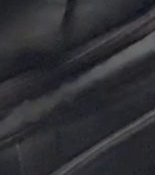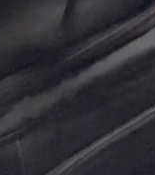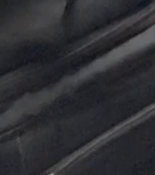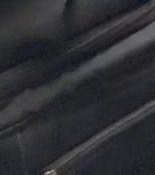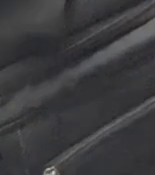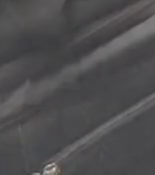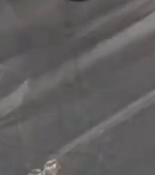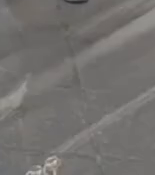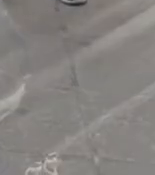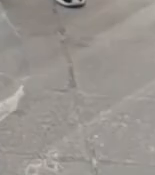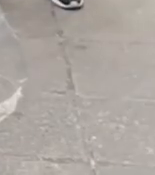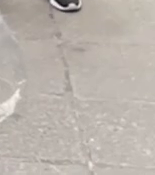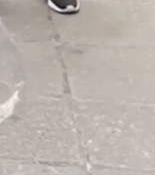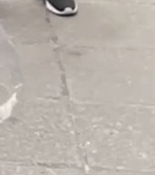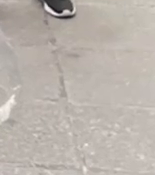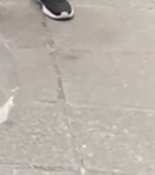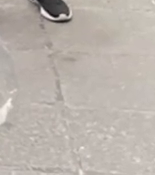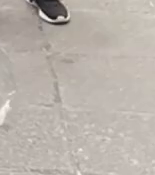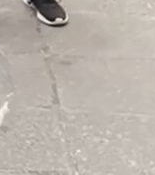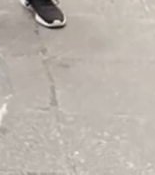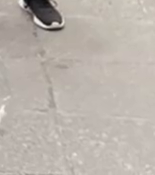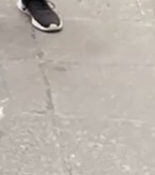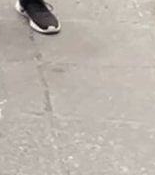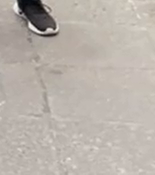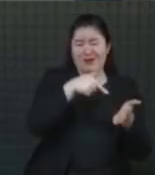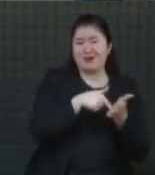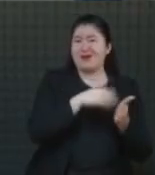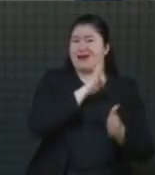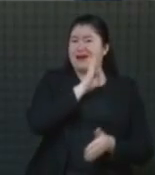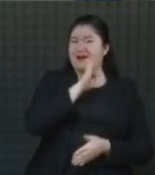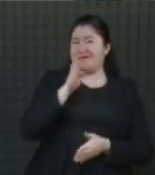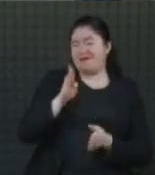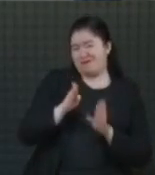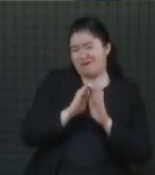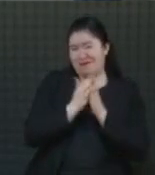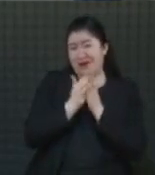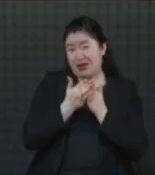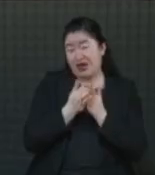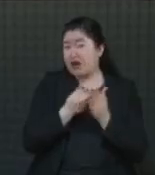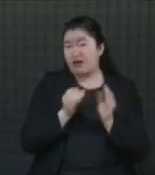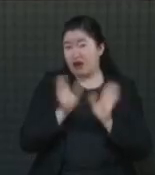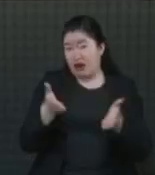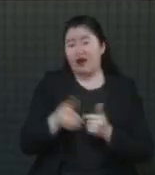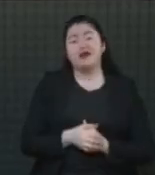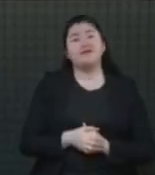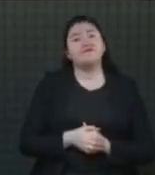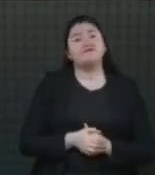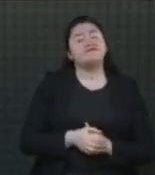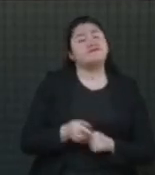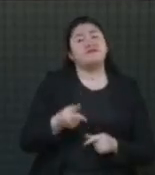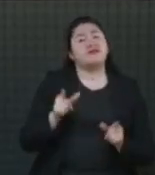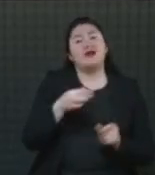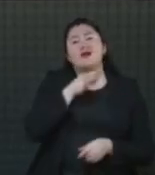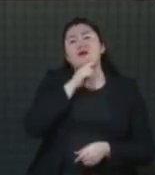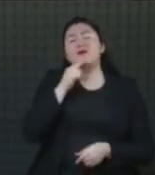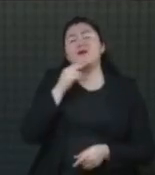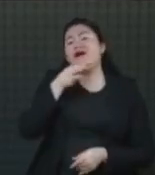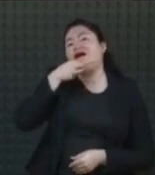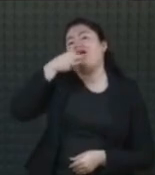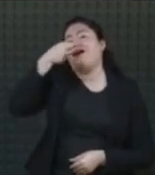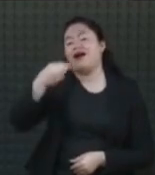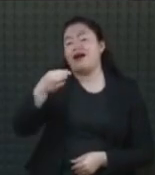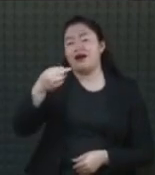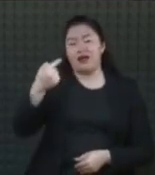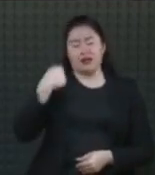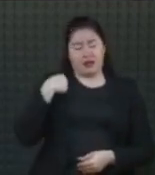la clausura y daremos noticia de todo esto. Y sin mucho más, pues invito, yo soy Paco